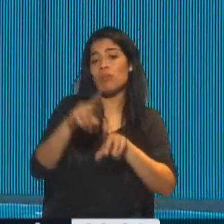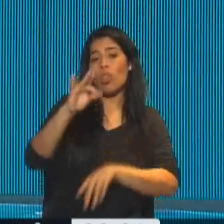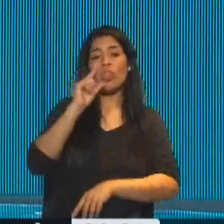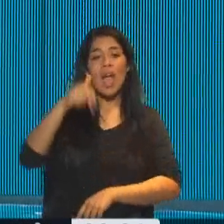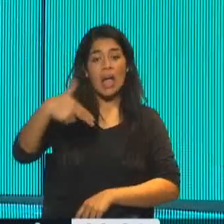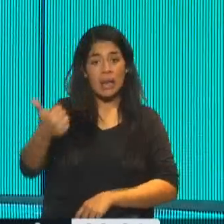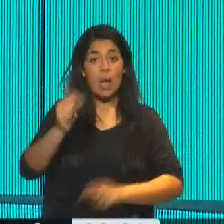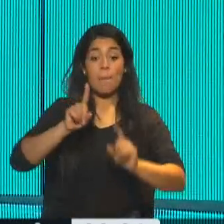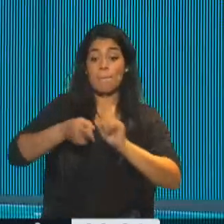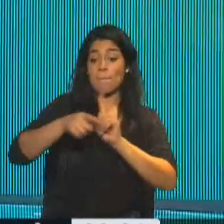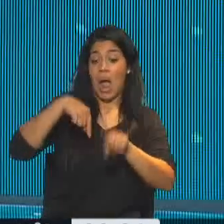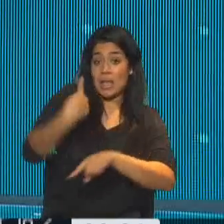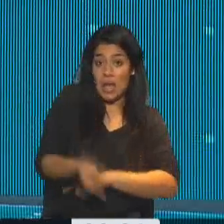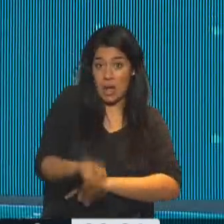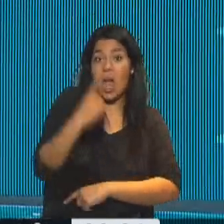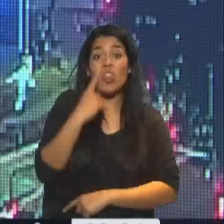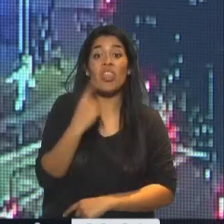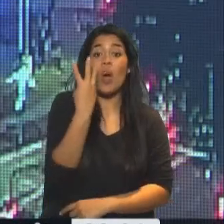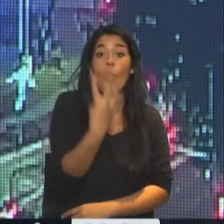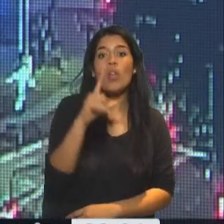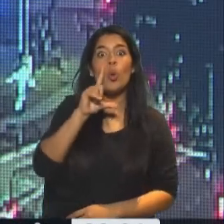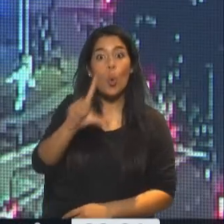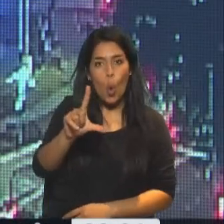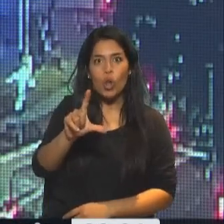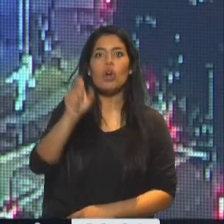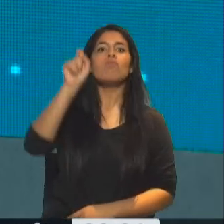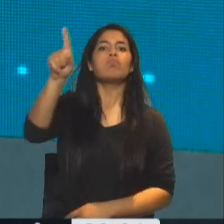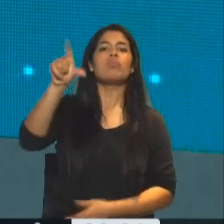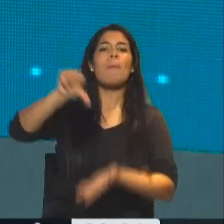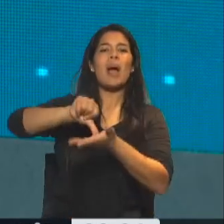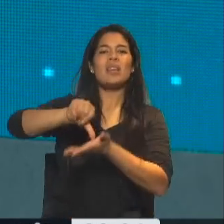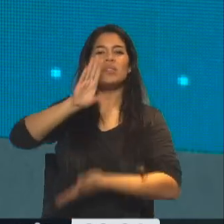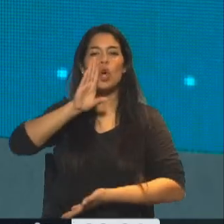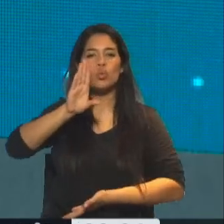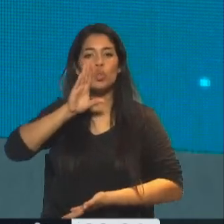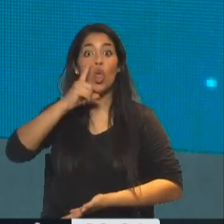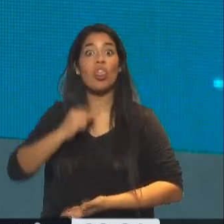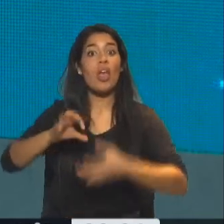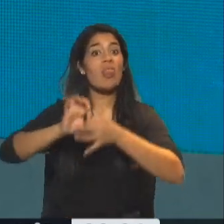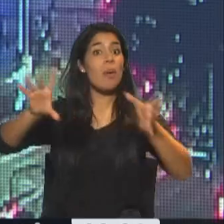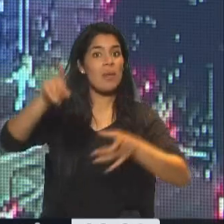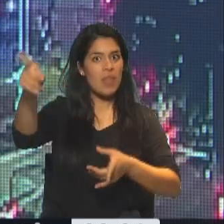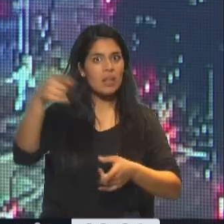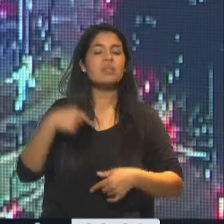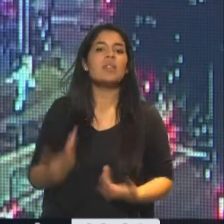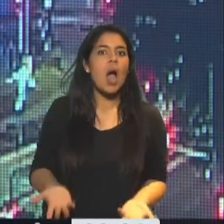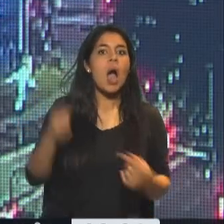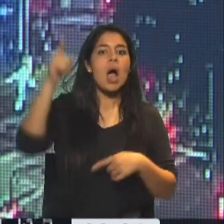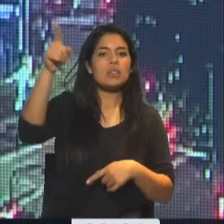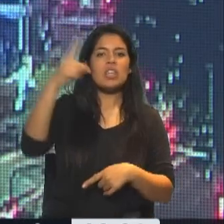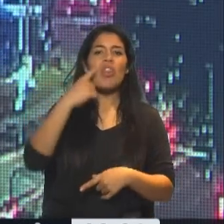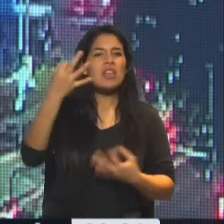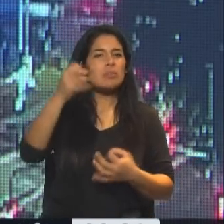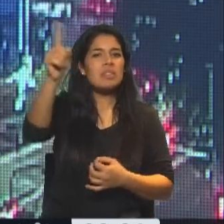4 de julio, sí. Día de la Independencia en Estados Unidos, mercados cerrados allá, pero expectativa acá, por supuesto. Sí, a ver, Dani,